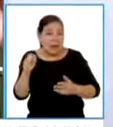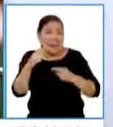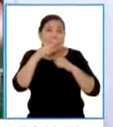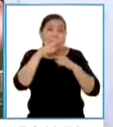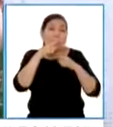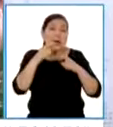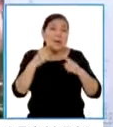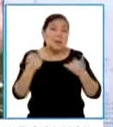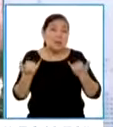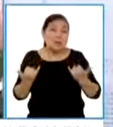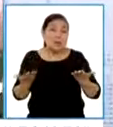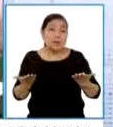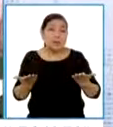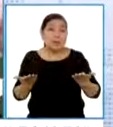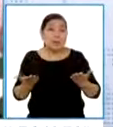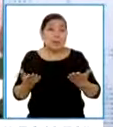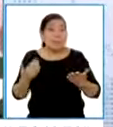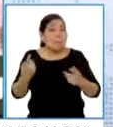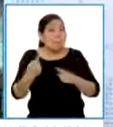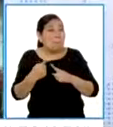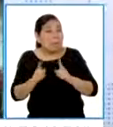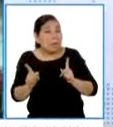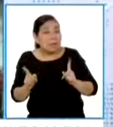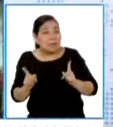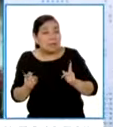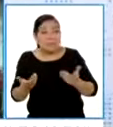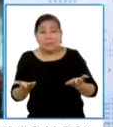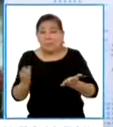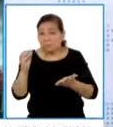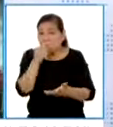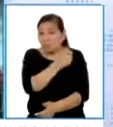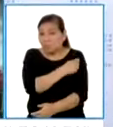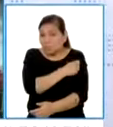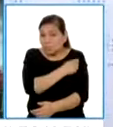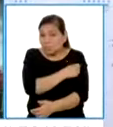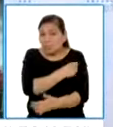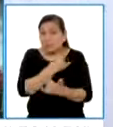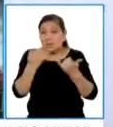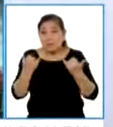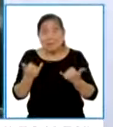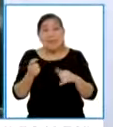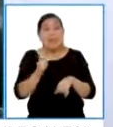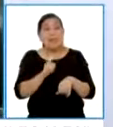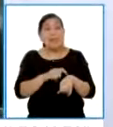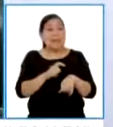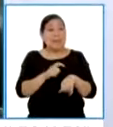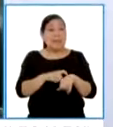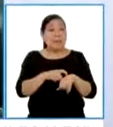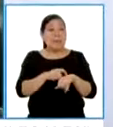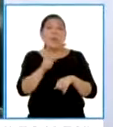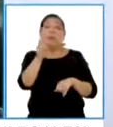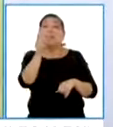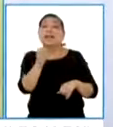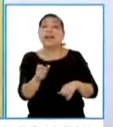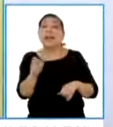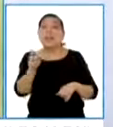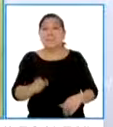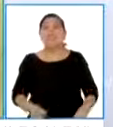marco contractual y el marco jurídico se aplicará en función del momento y de las